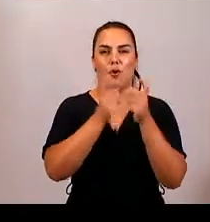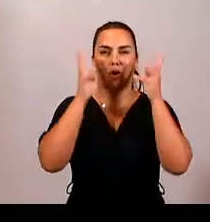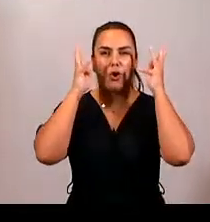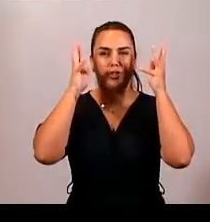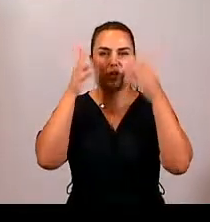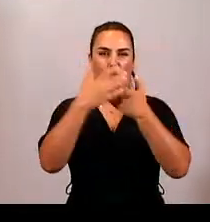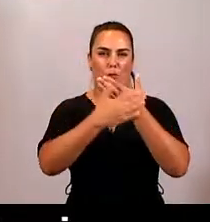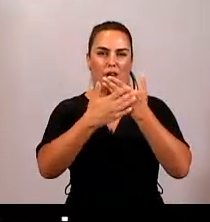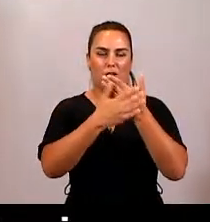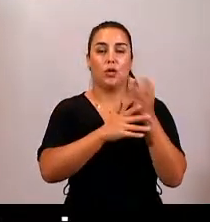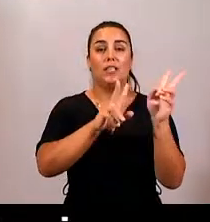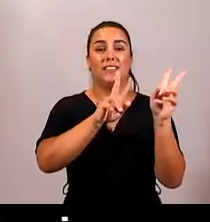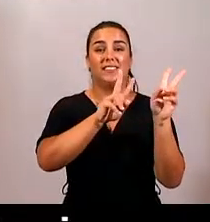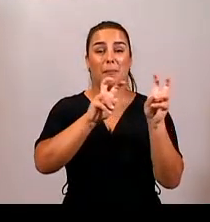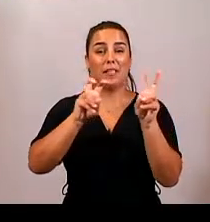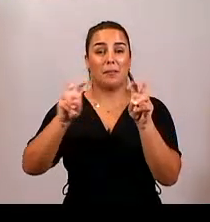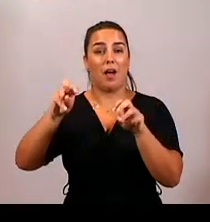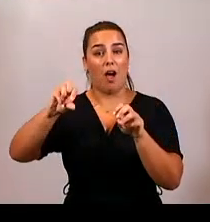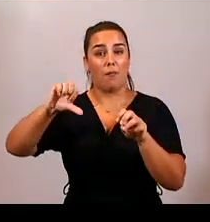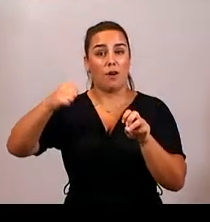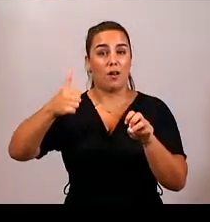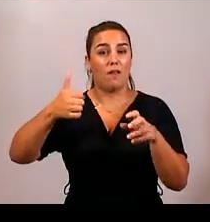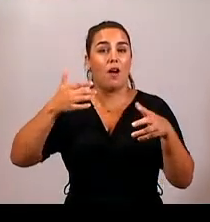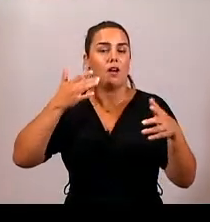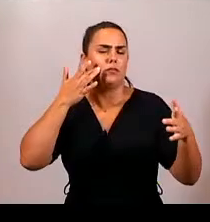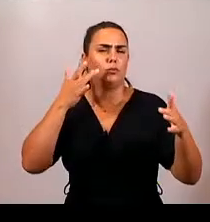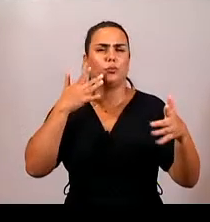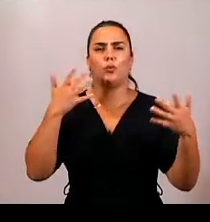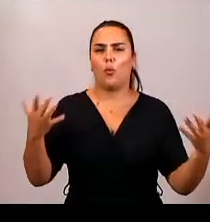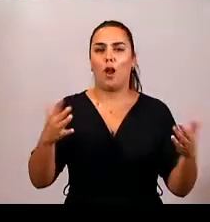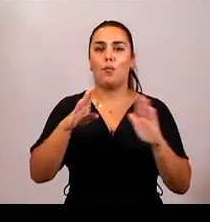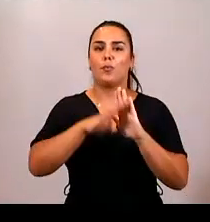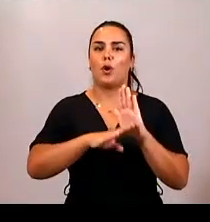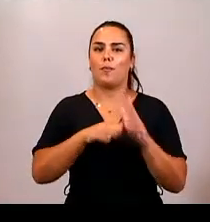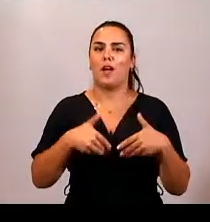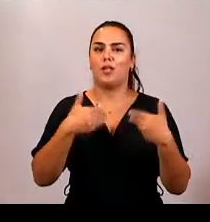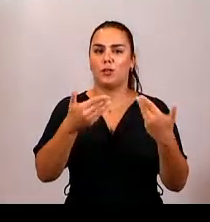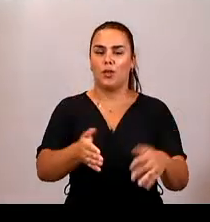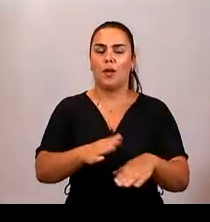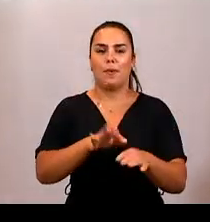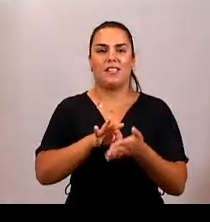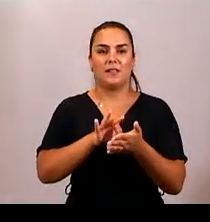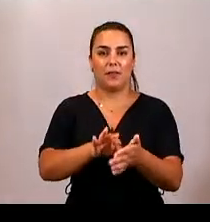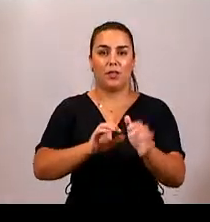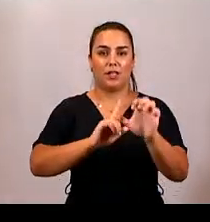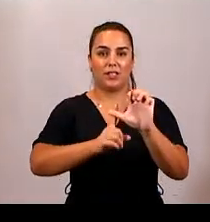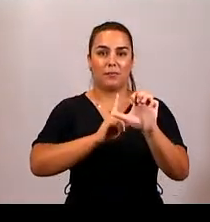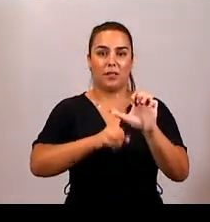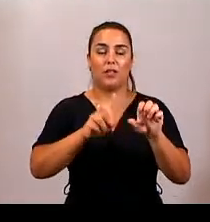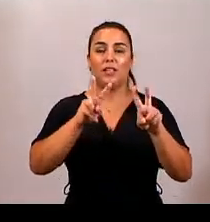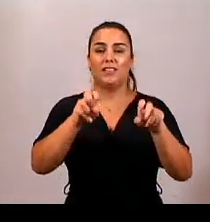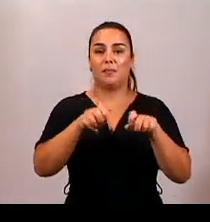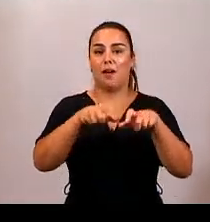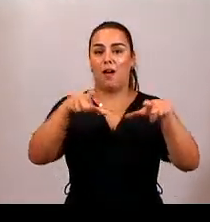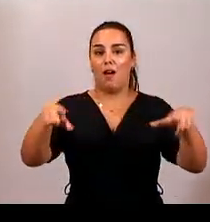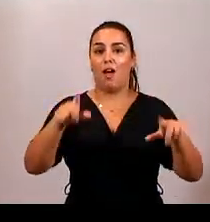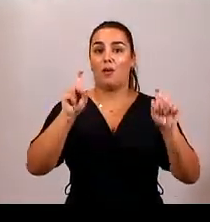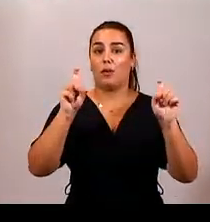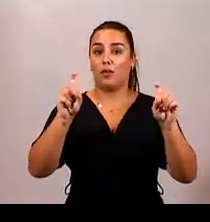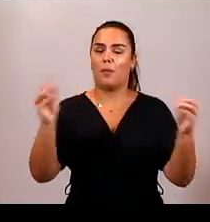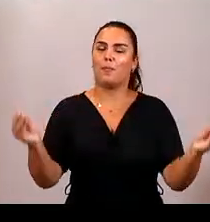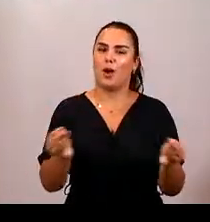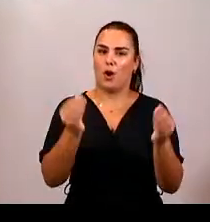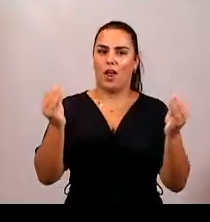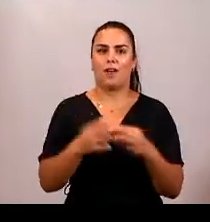los asuntos aprobados destacan 3 programas de ayuda para mejorar los servicios extremeños en el ámbito educativo,